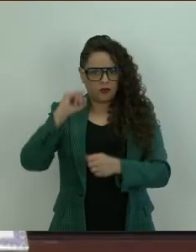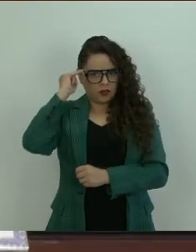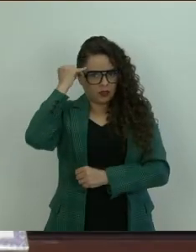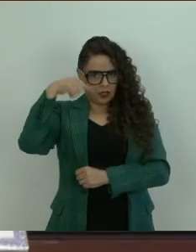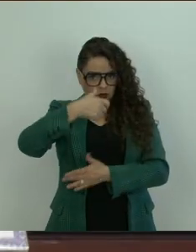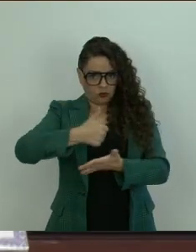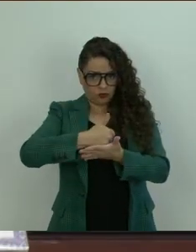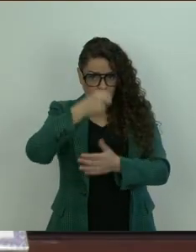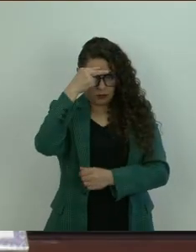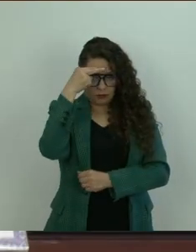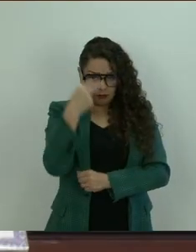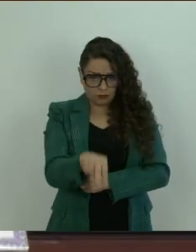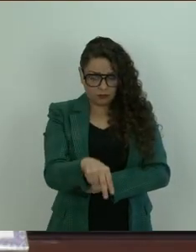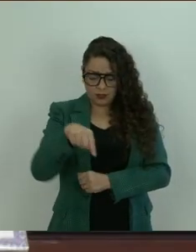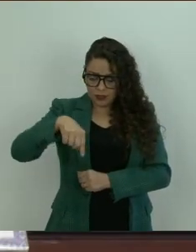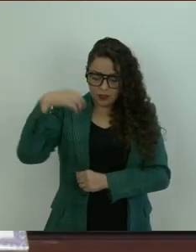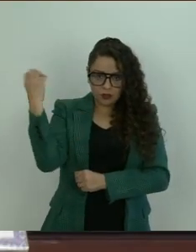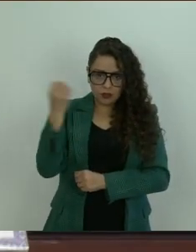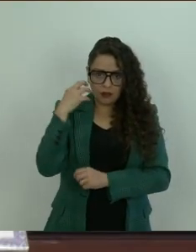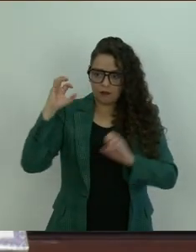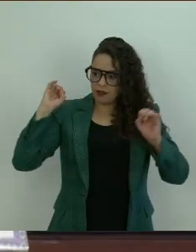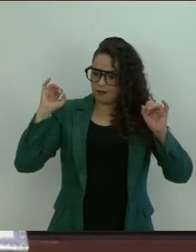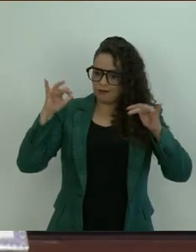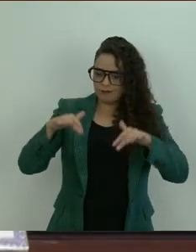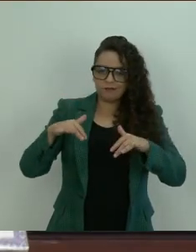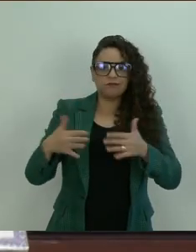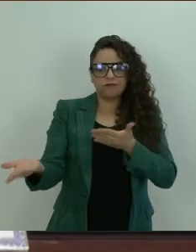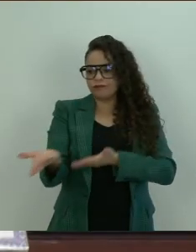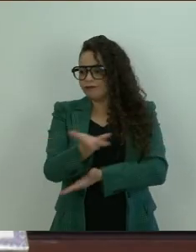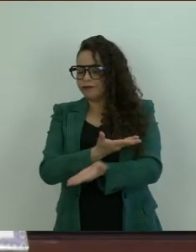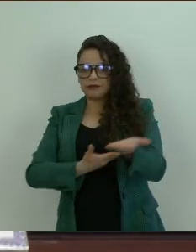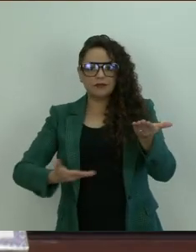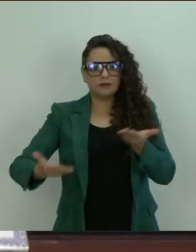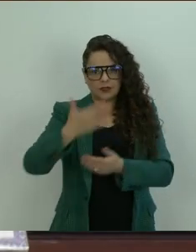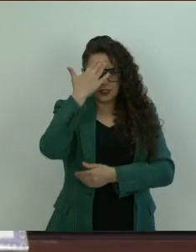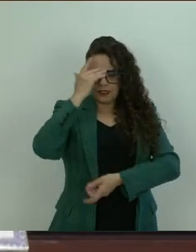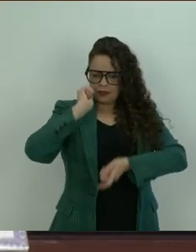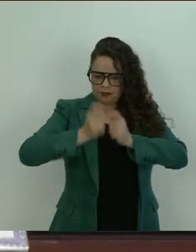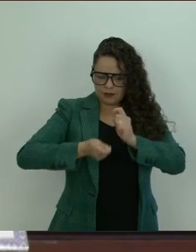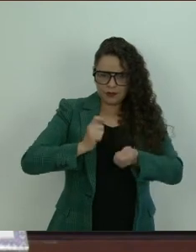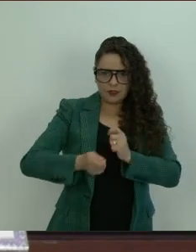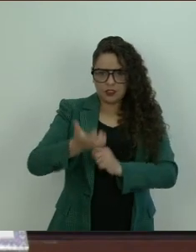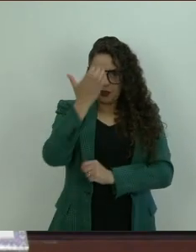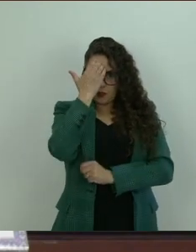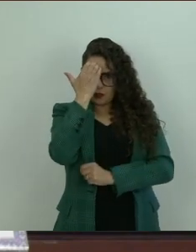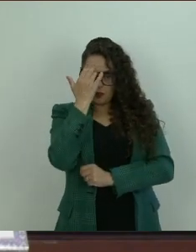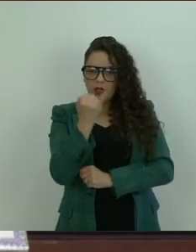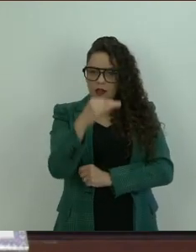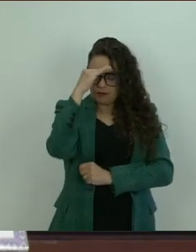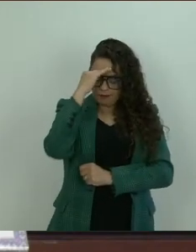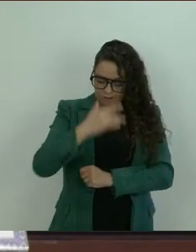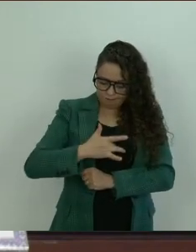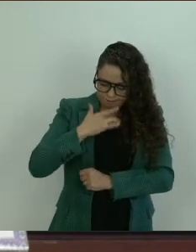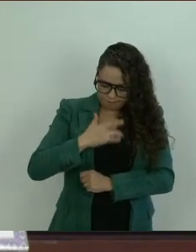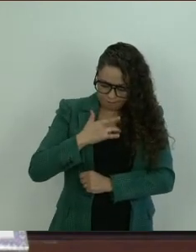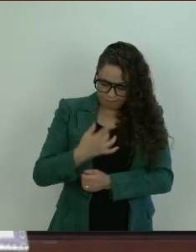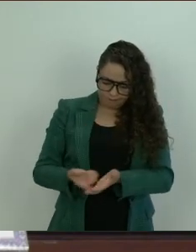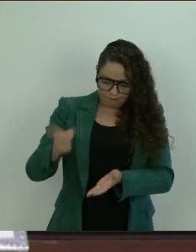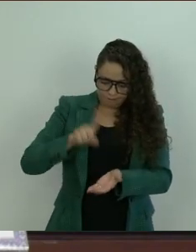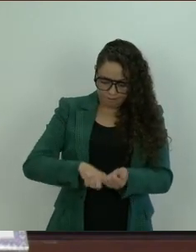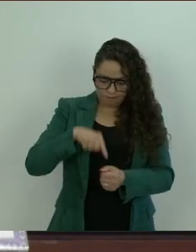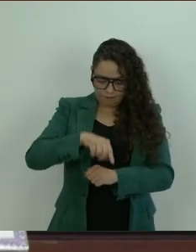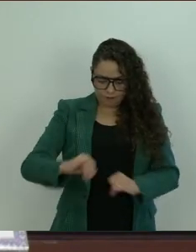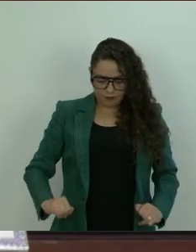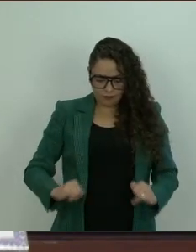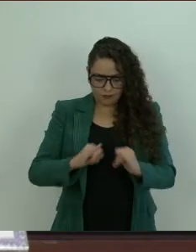ciudad. Estas conferencias nos permiten también no solo informar, sino también reflexionar sobre nuestro comportamiento institucional